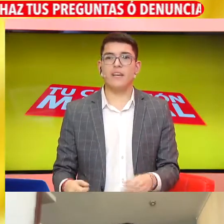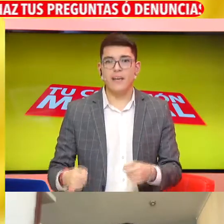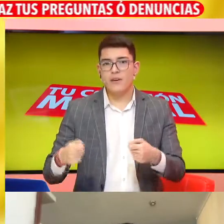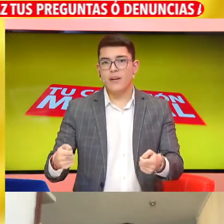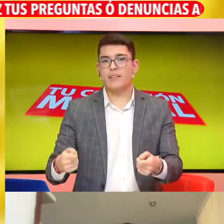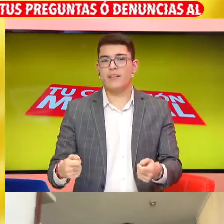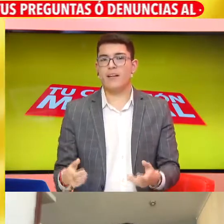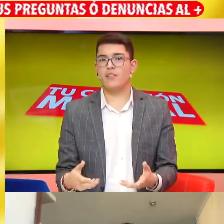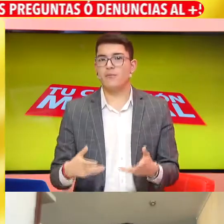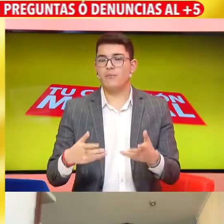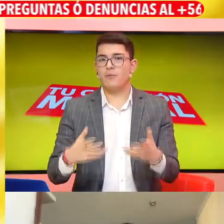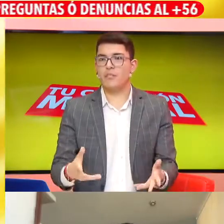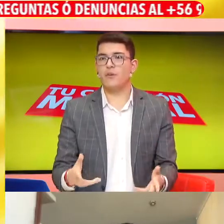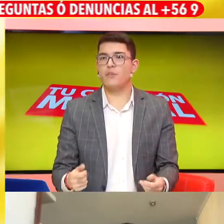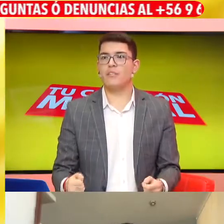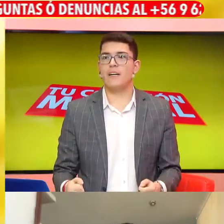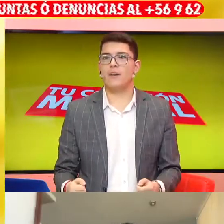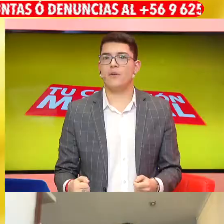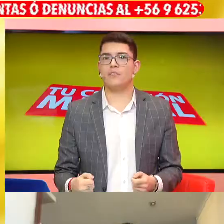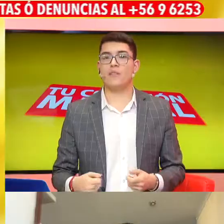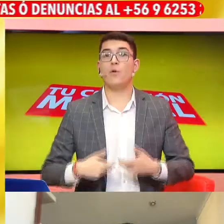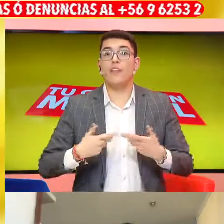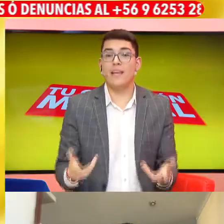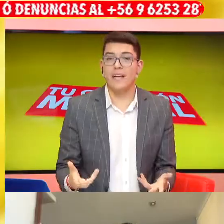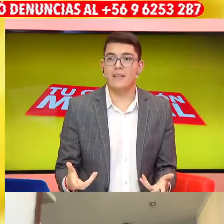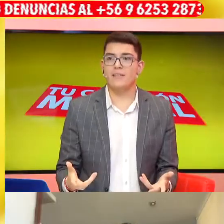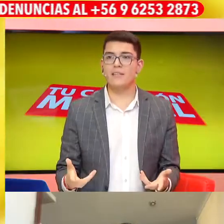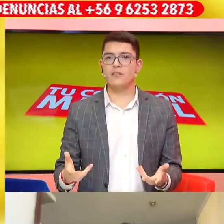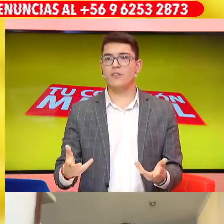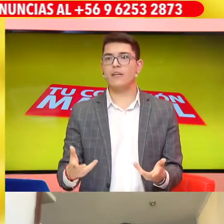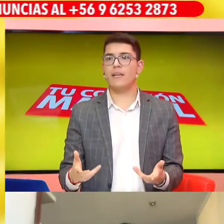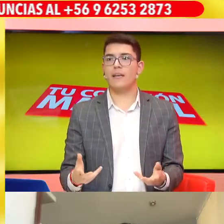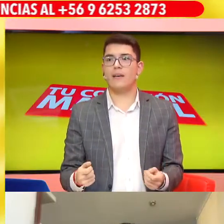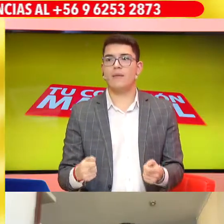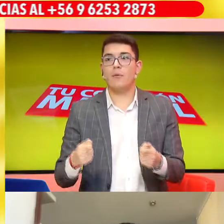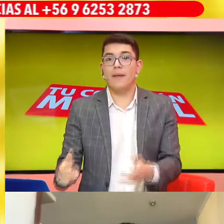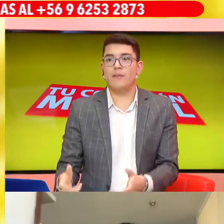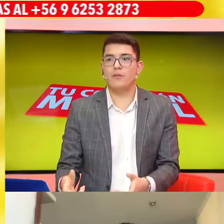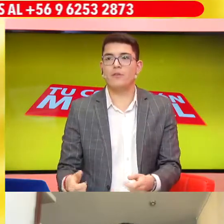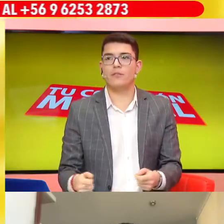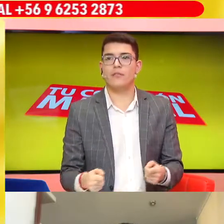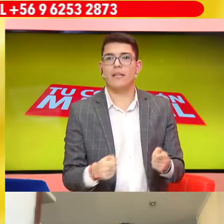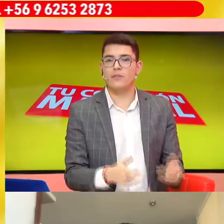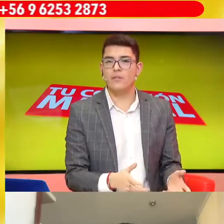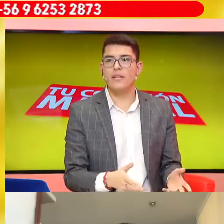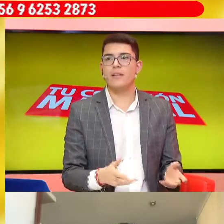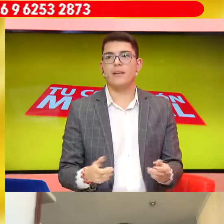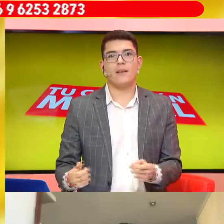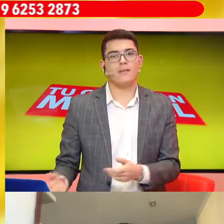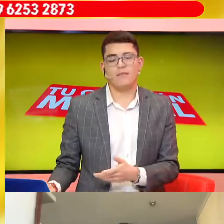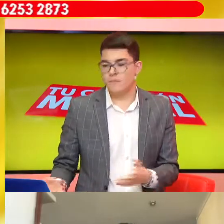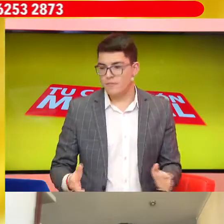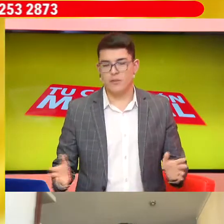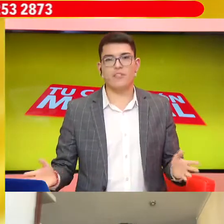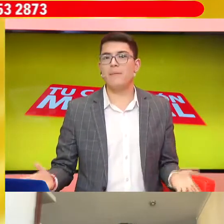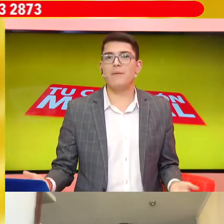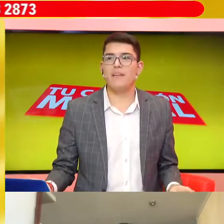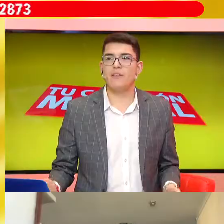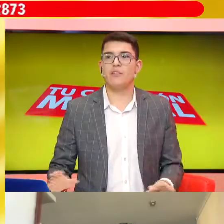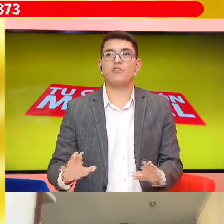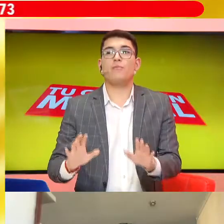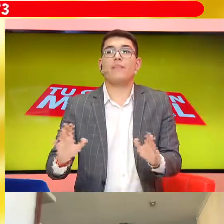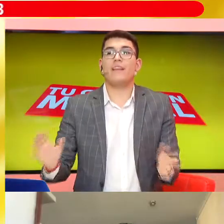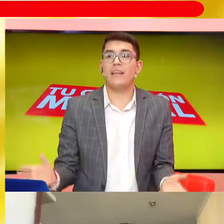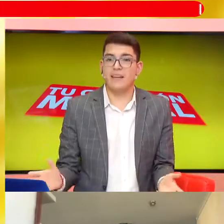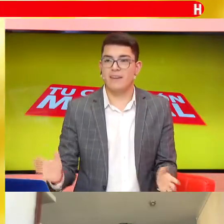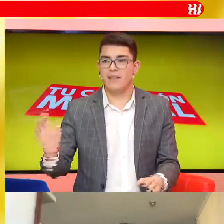salen con que ellos han hecho muchas cosas o se adjudican ciertos momentos de la historia. No sería primera vez,